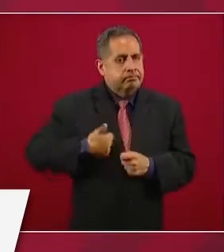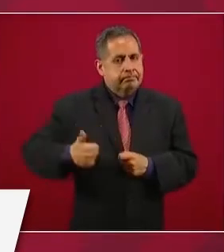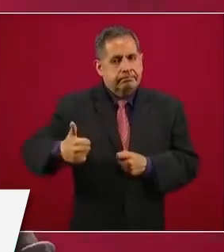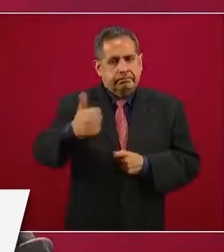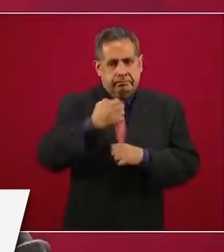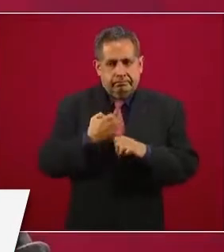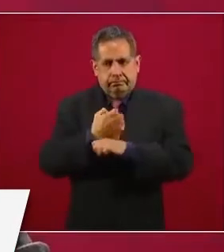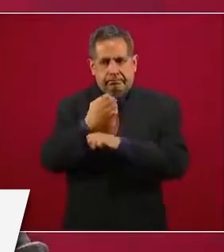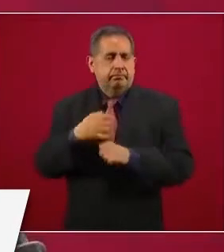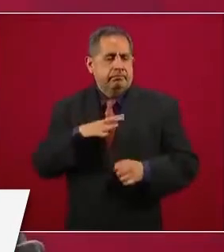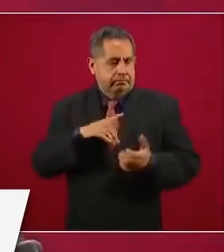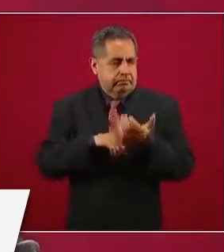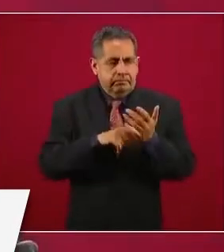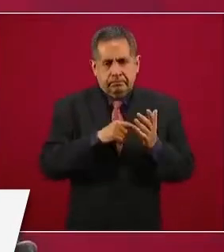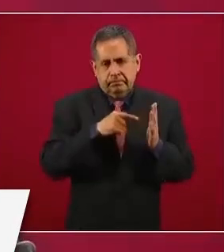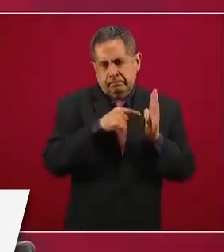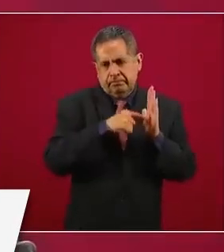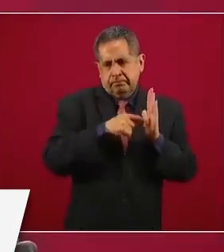esos ingresos.